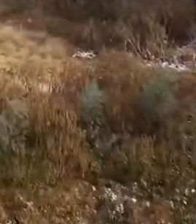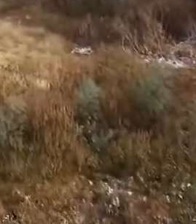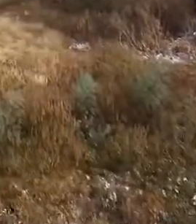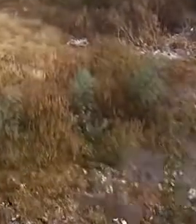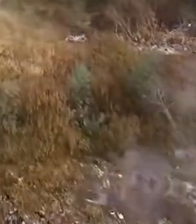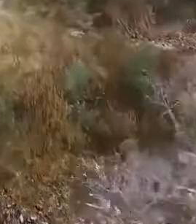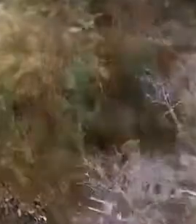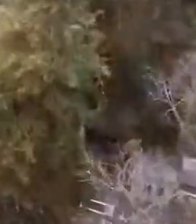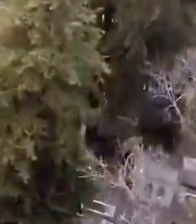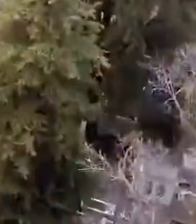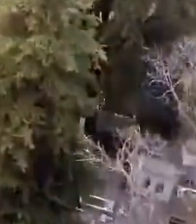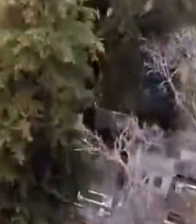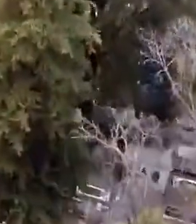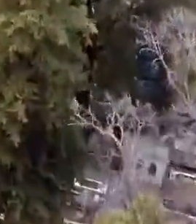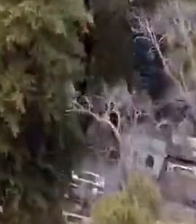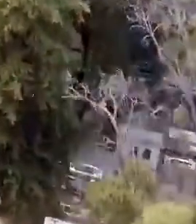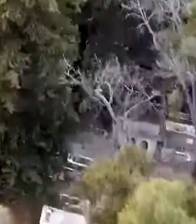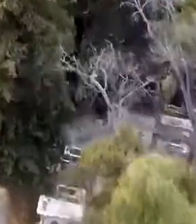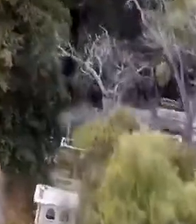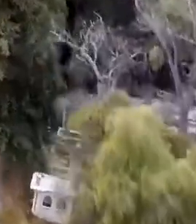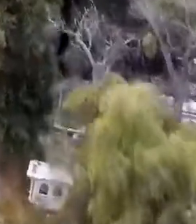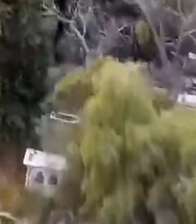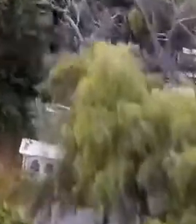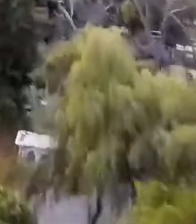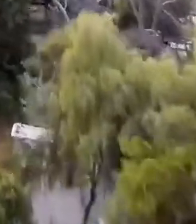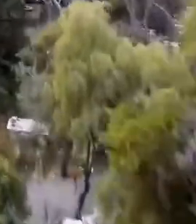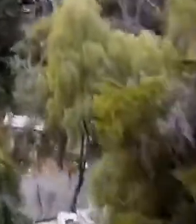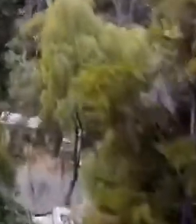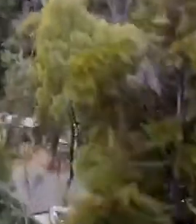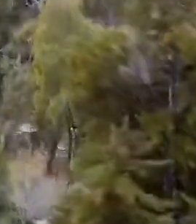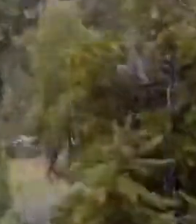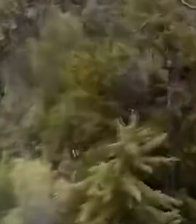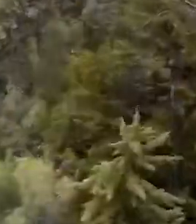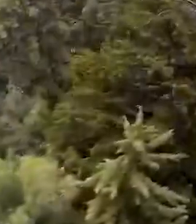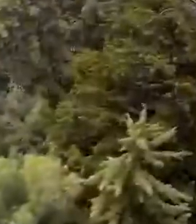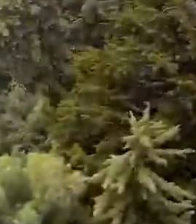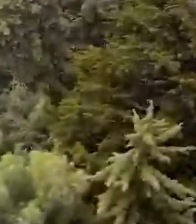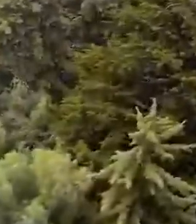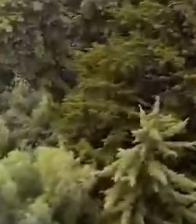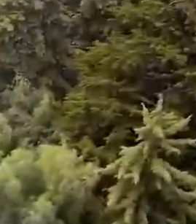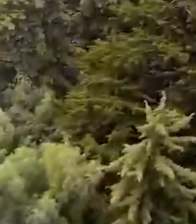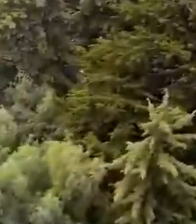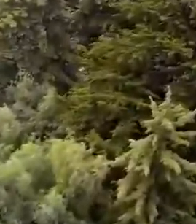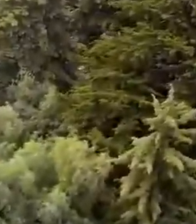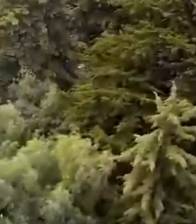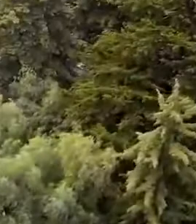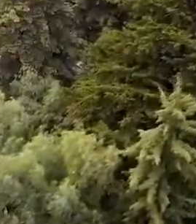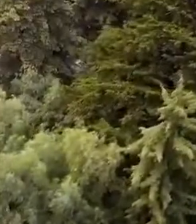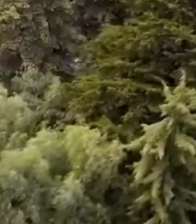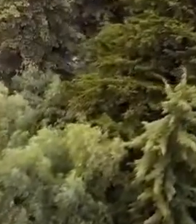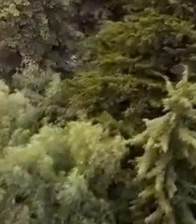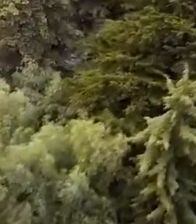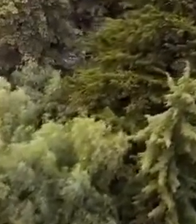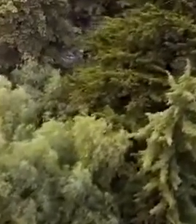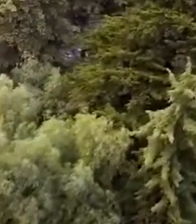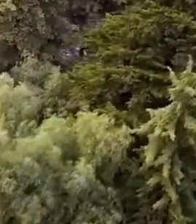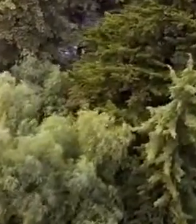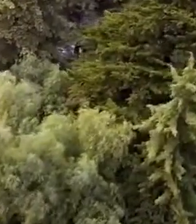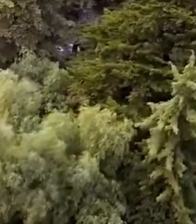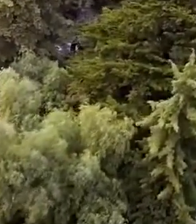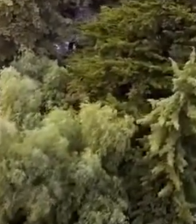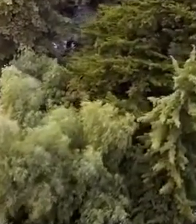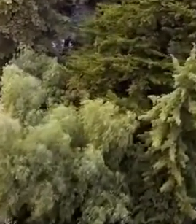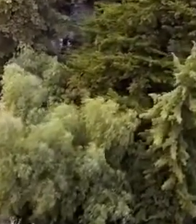más espacios abandonados a favor de la naturaleza y el disfrute de la misma. Se restaura y vuelve más accesible el patrimonio natural